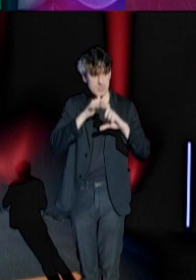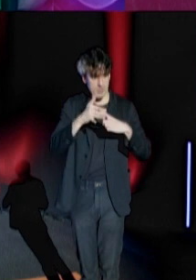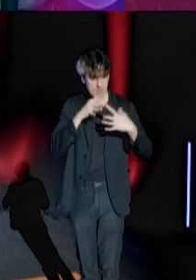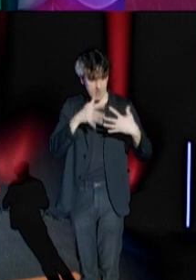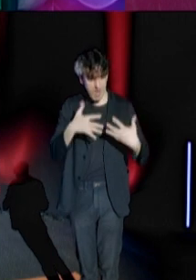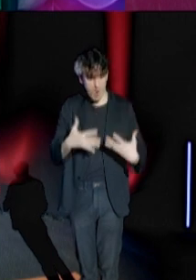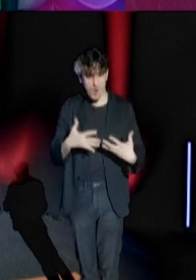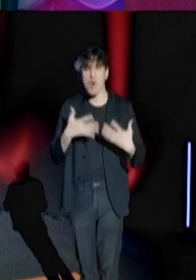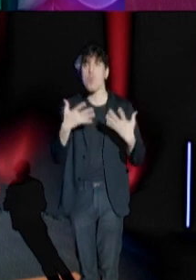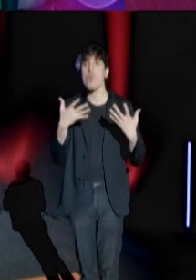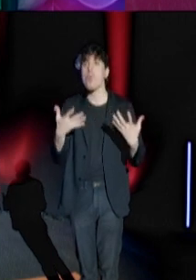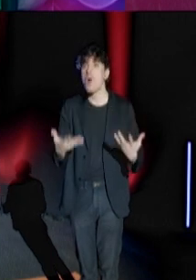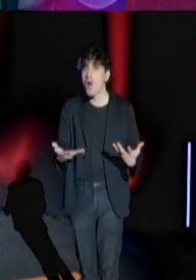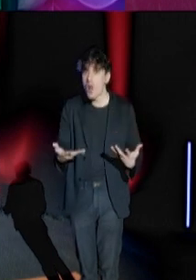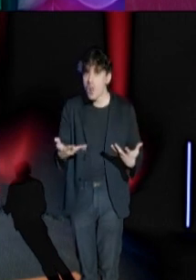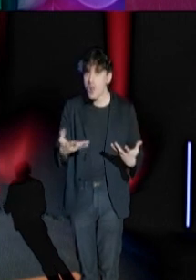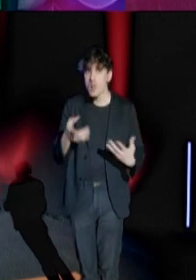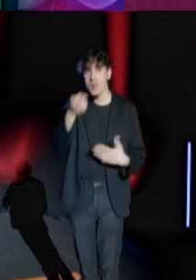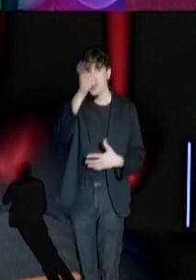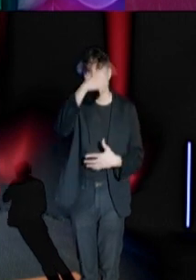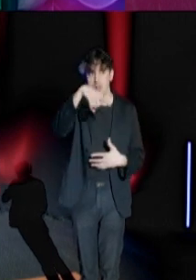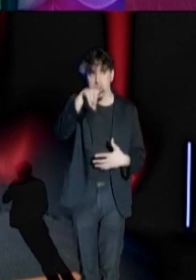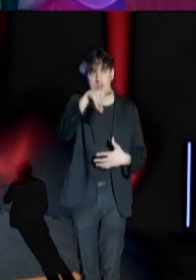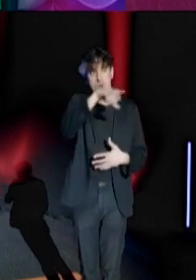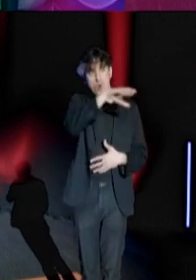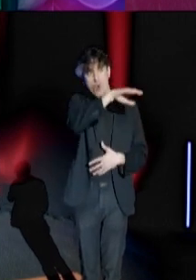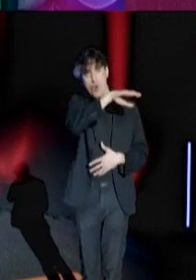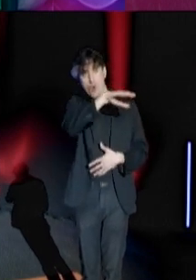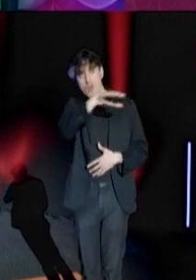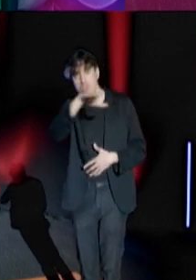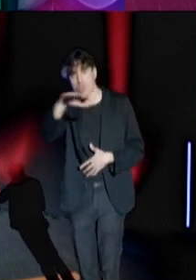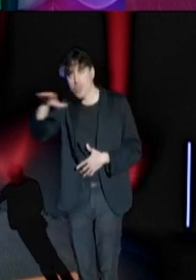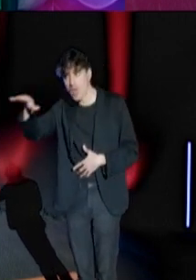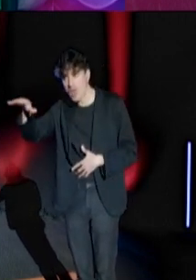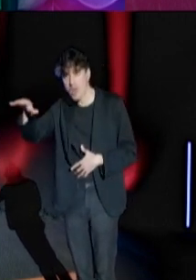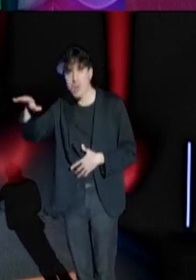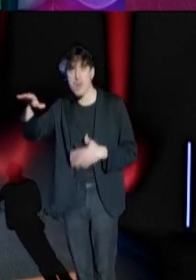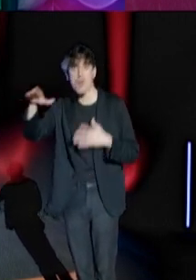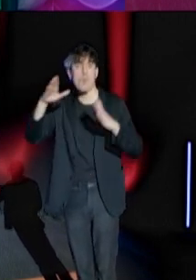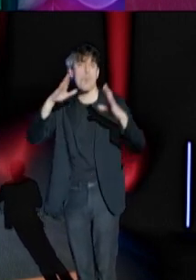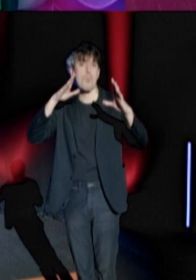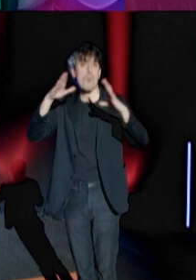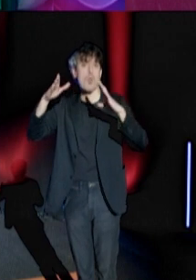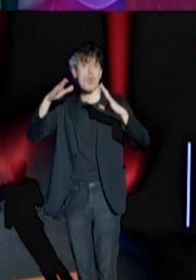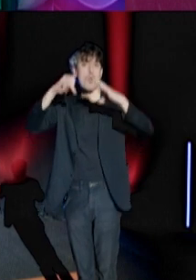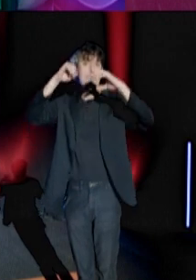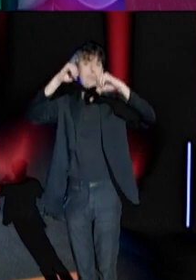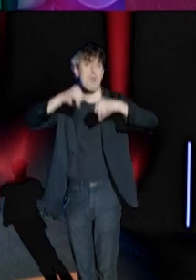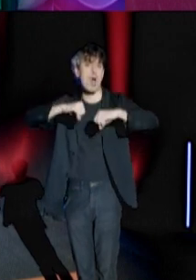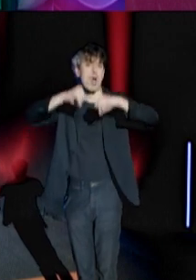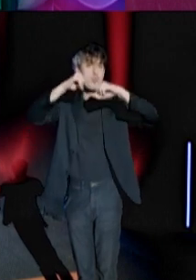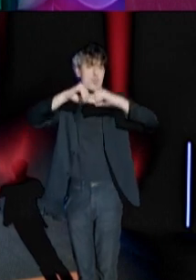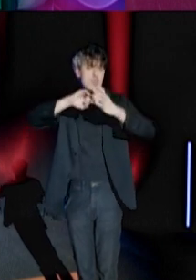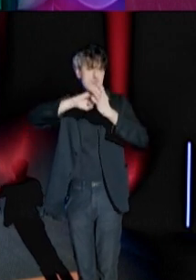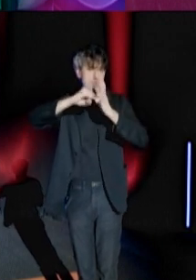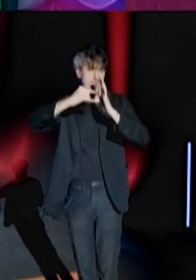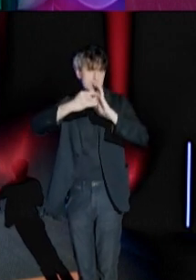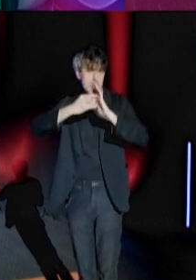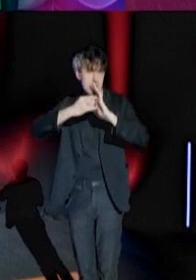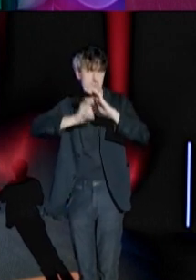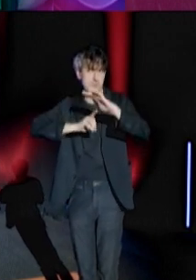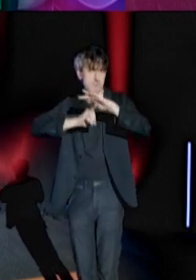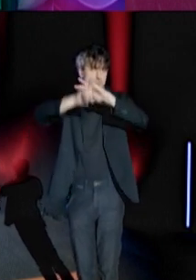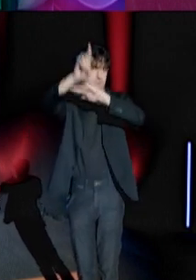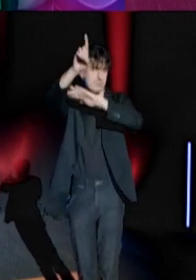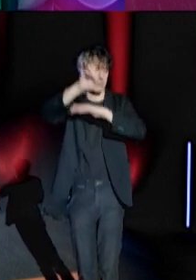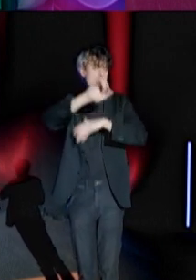o estáis en la línea horizontal o estamos en la línea horizontal en un modelo de madurez tecnológica evaluamos Inteligencia